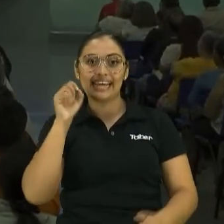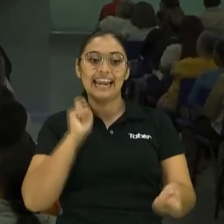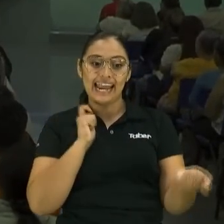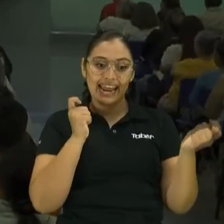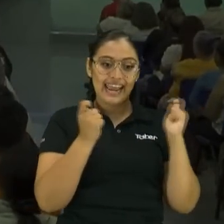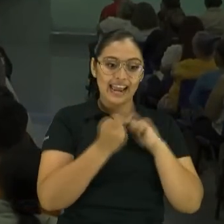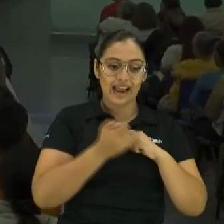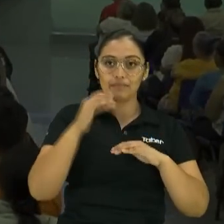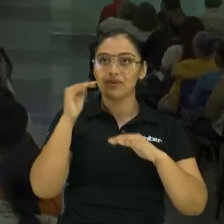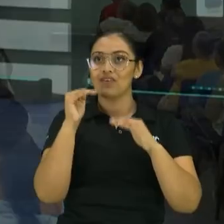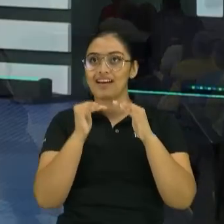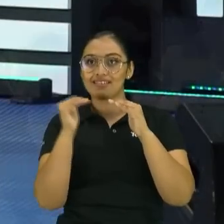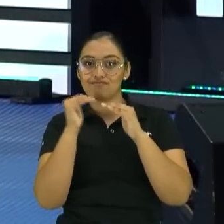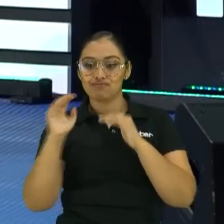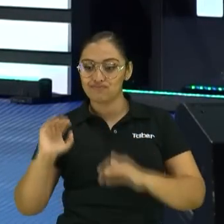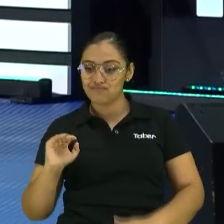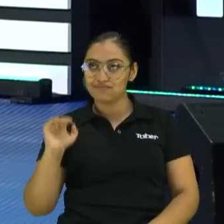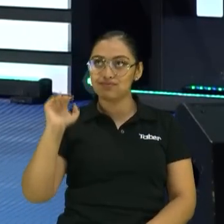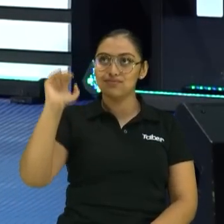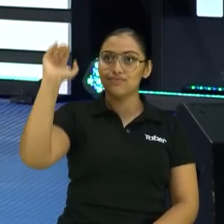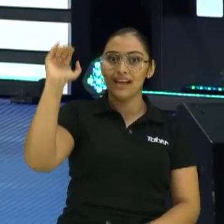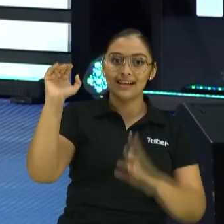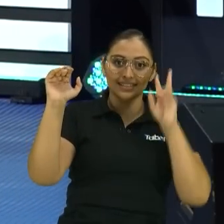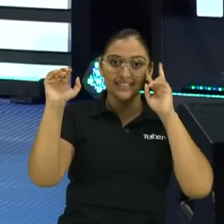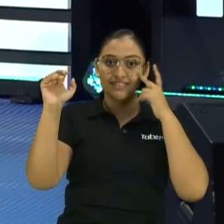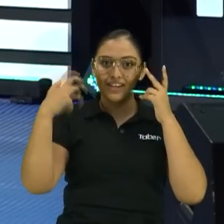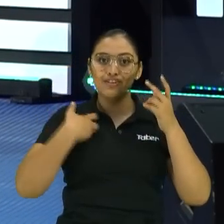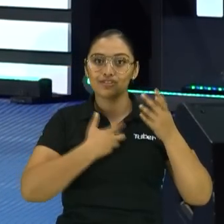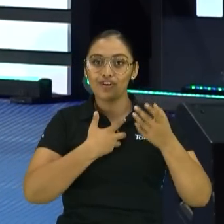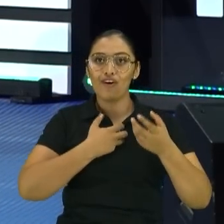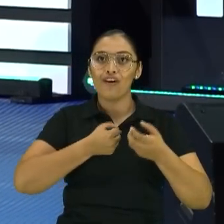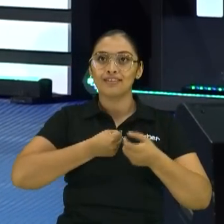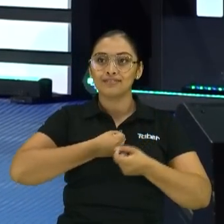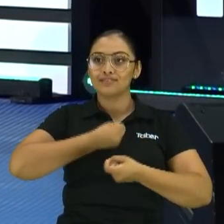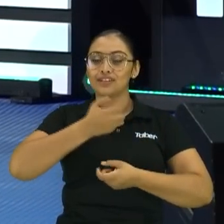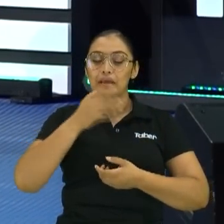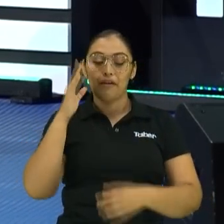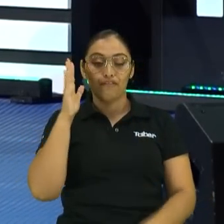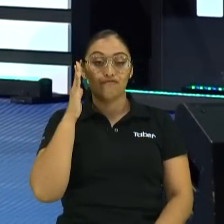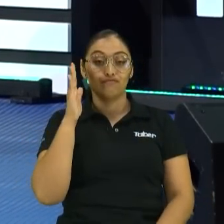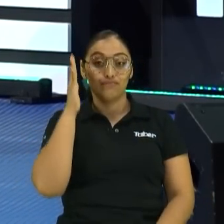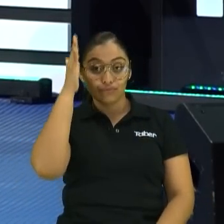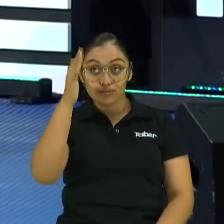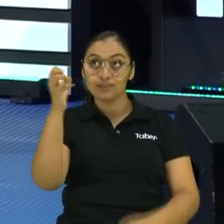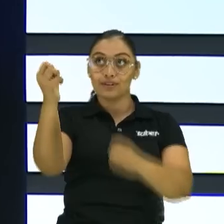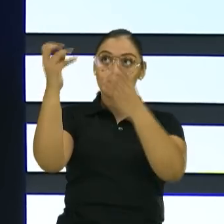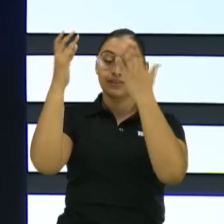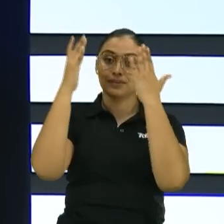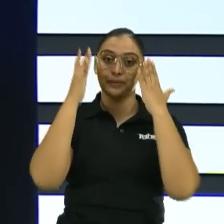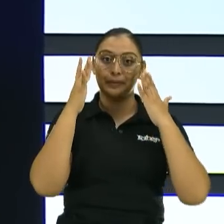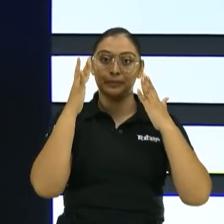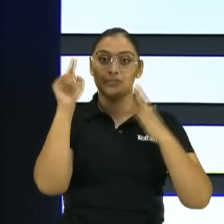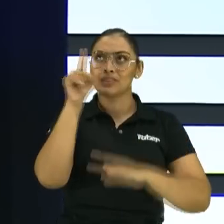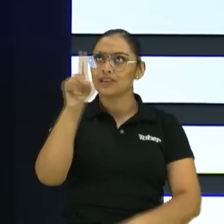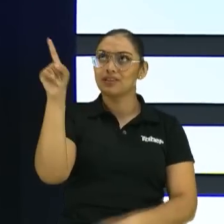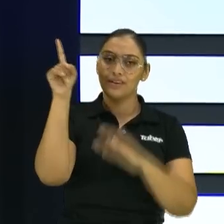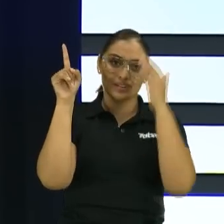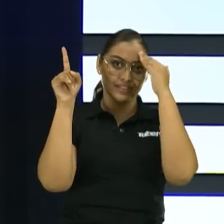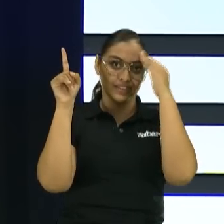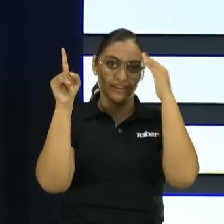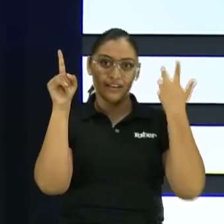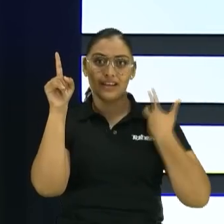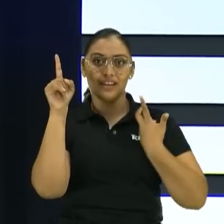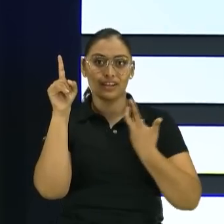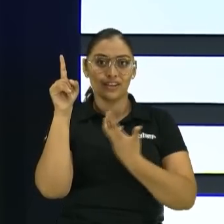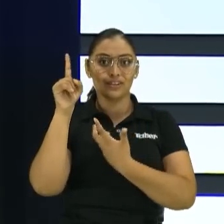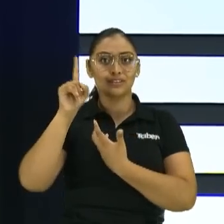cuando comienzas a crecer comienzas a fructificar pero Dios conoce lo que está pasando Dios sabe que la oración ya no es prioridad